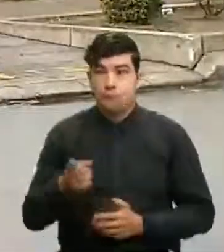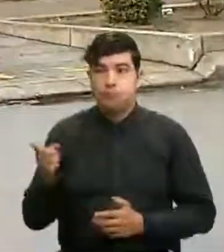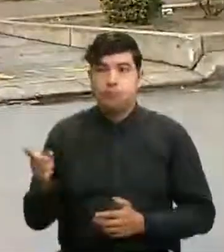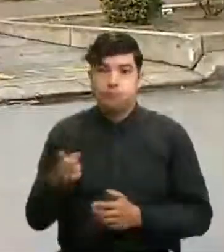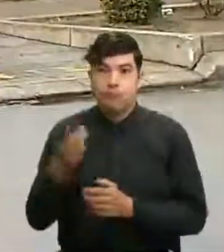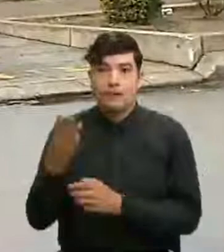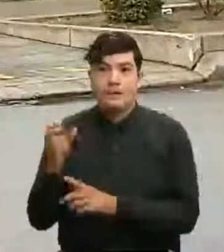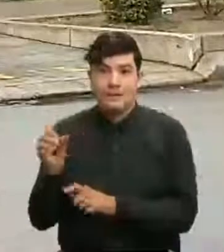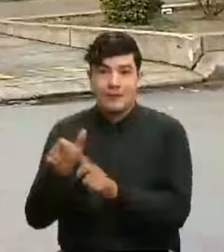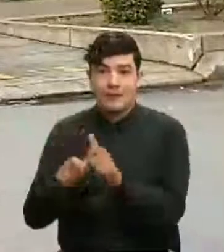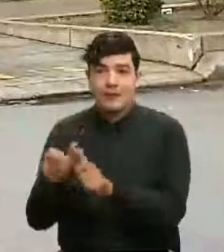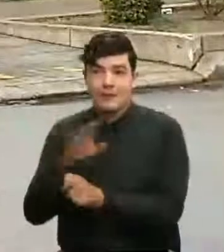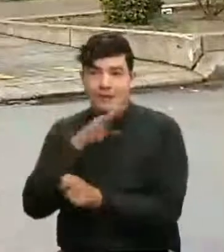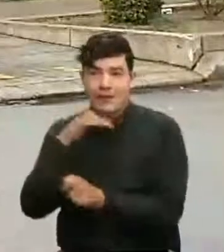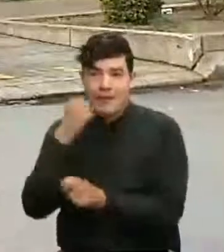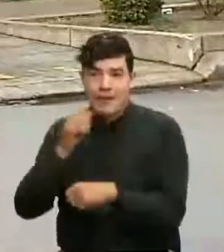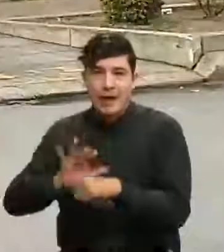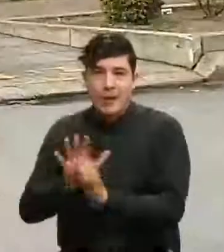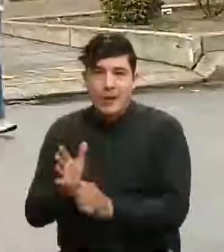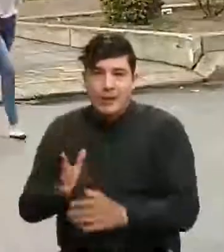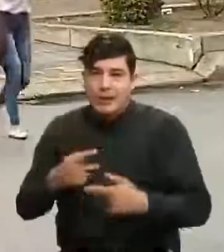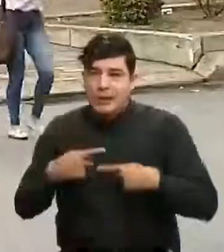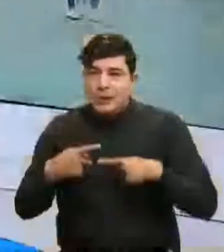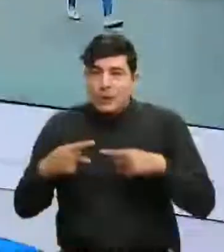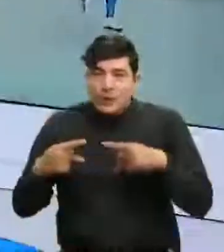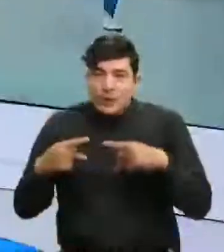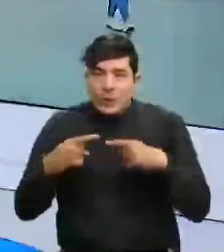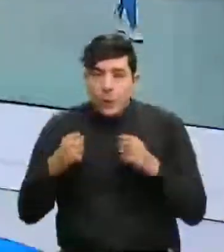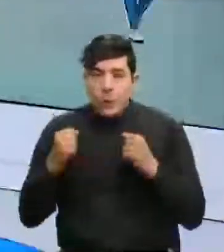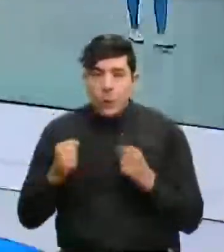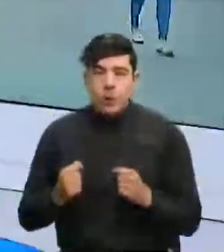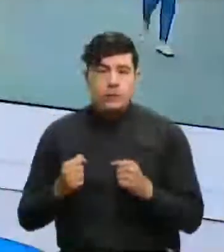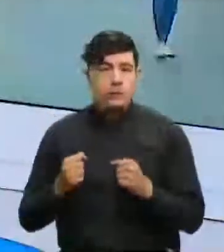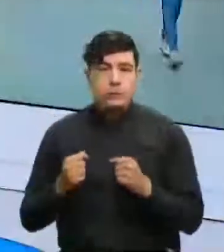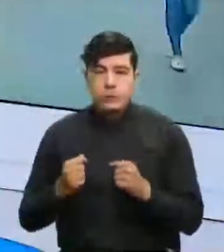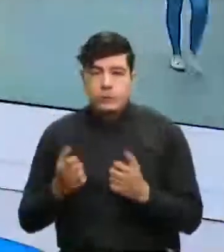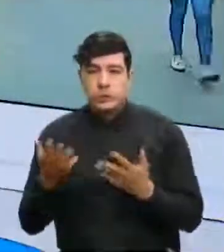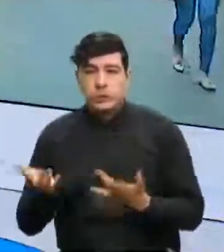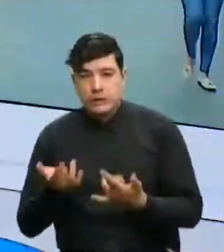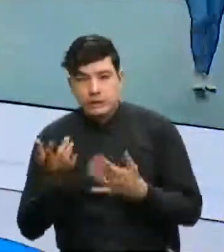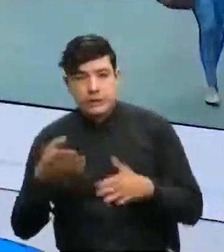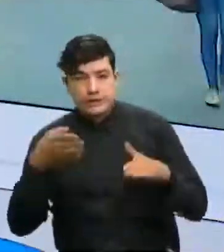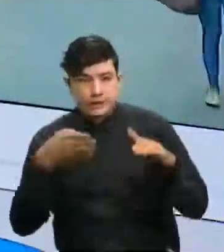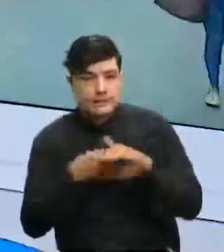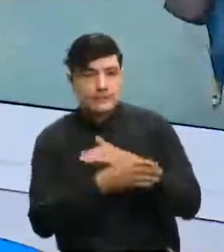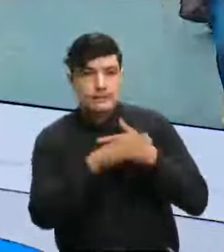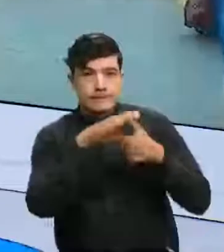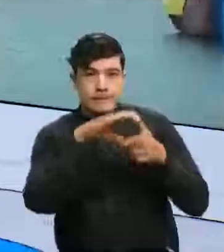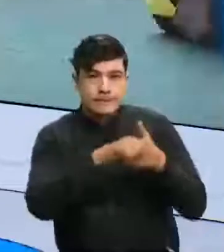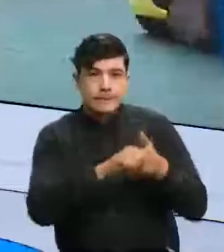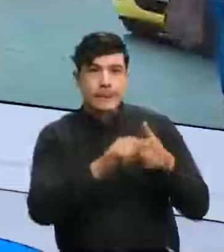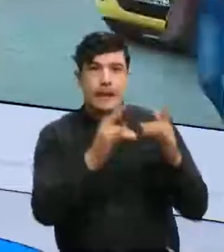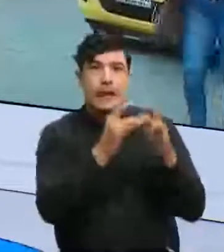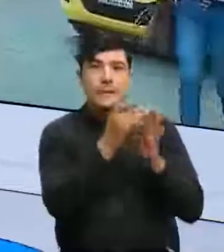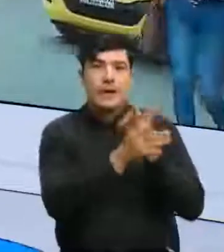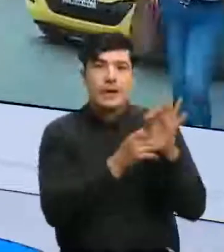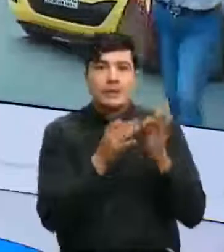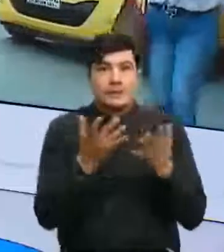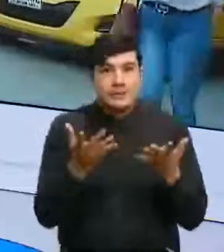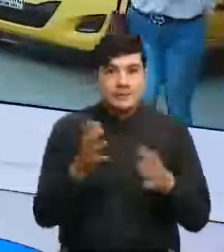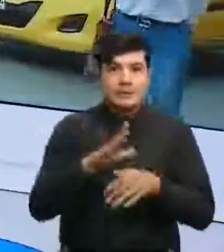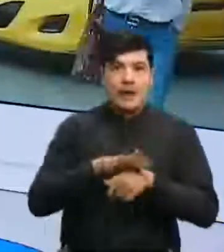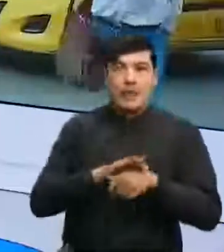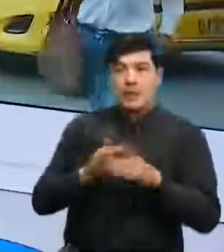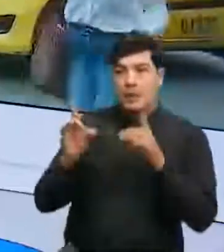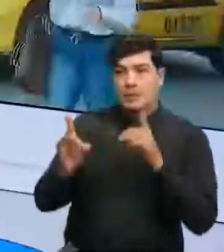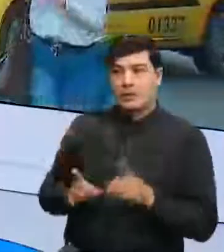eso los médicos tienen que realizar el triage médico. Con este difícil panorama, por supuesto, los dejamos. El mensaje es a seguirnos cuidando,